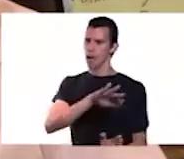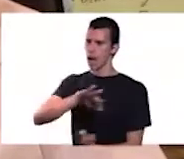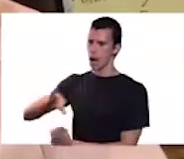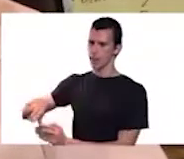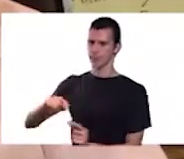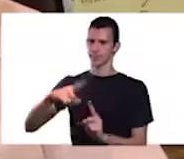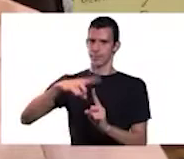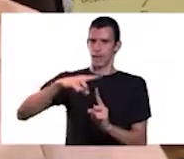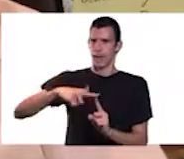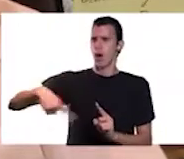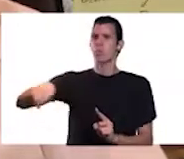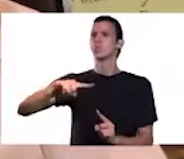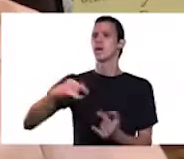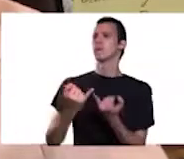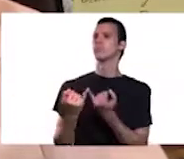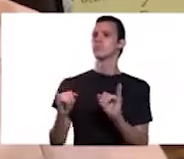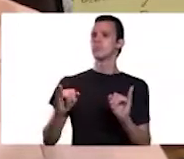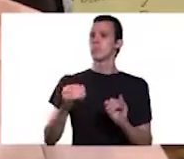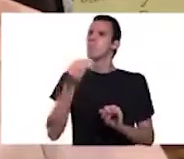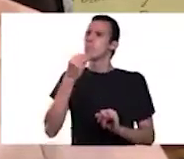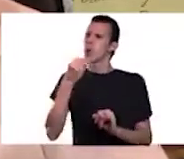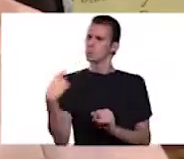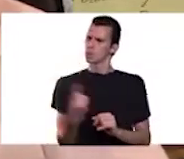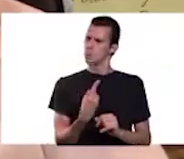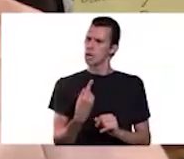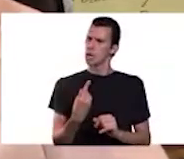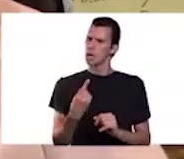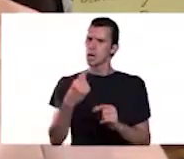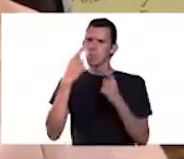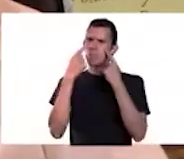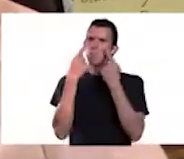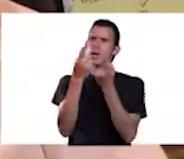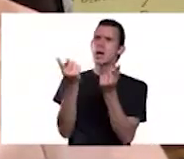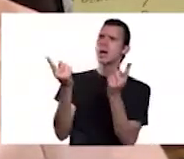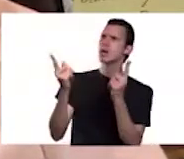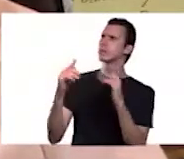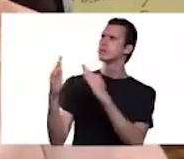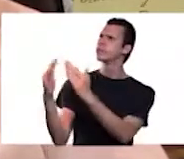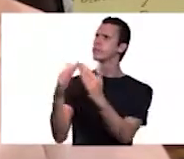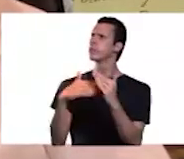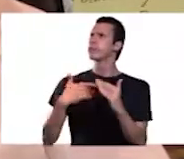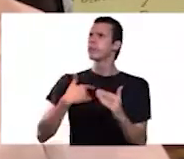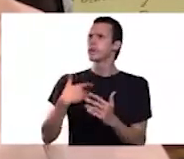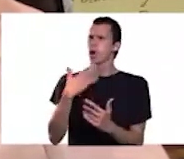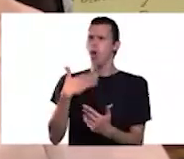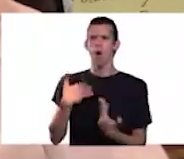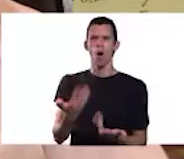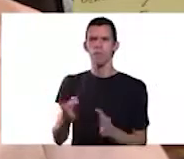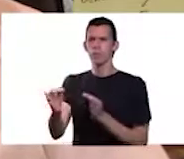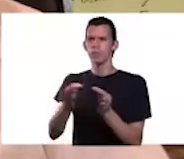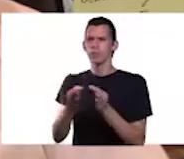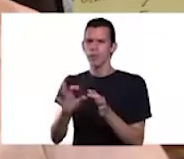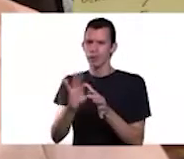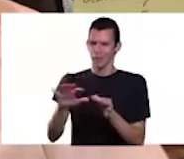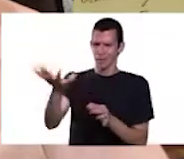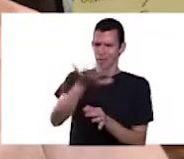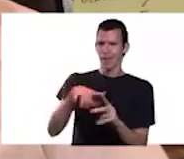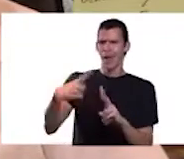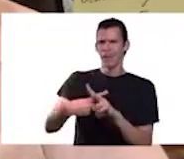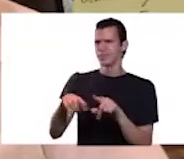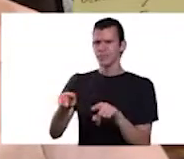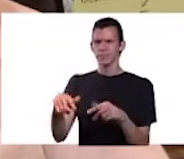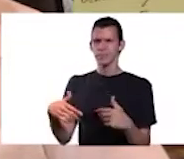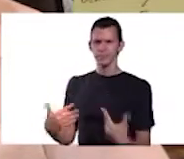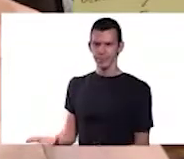objeto de estudio de la geografía y su tarea. Eso es un ejercicio que se le va a estar preguntando en el aula. Análisis de esquema como el del